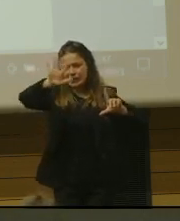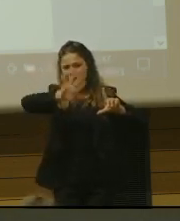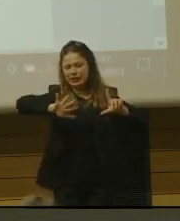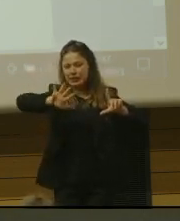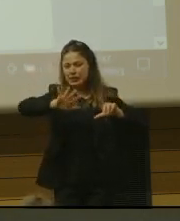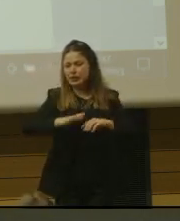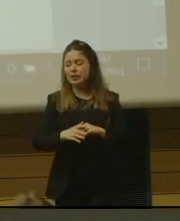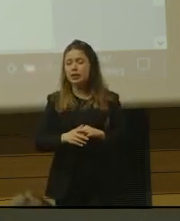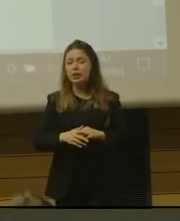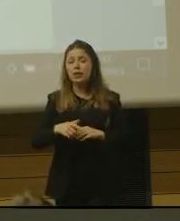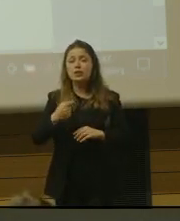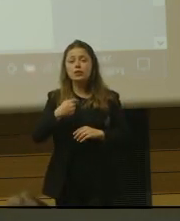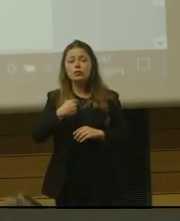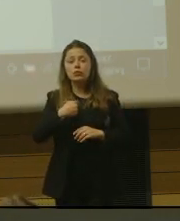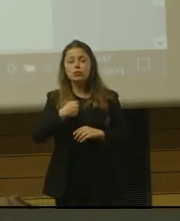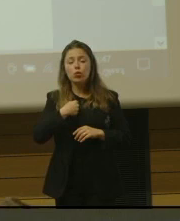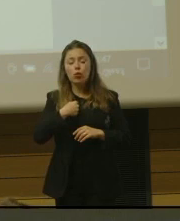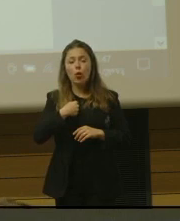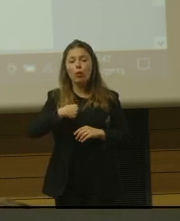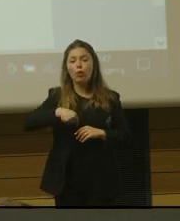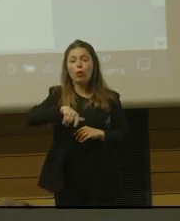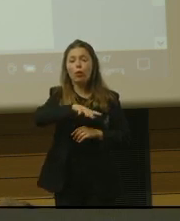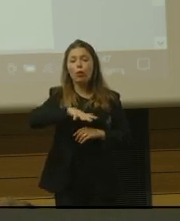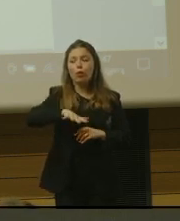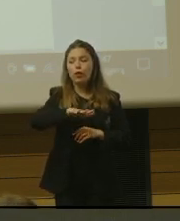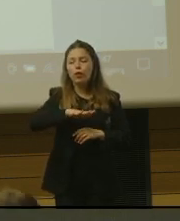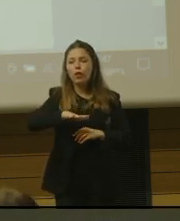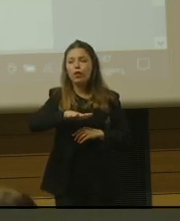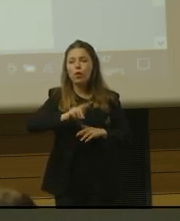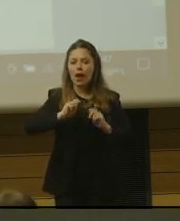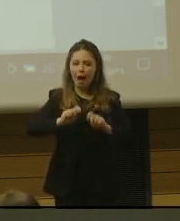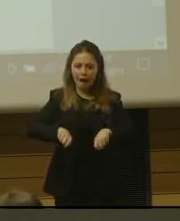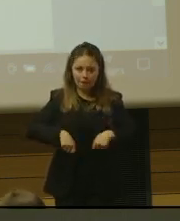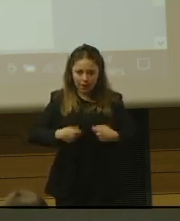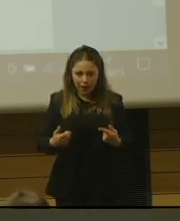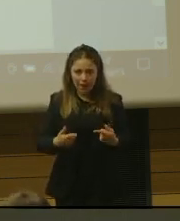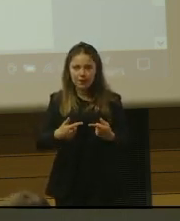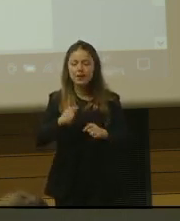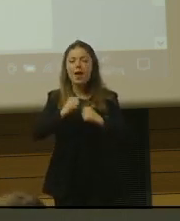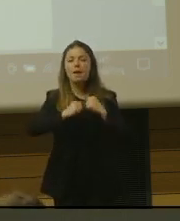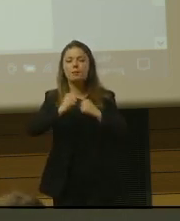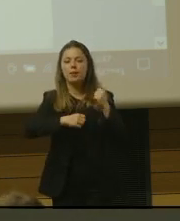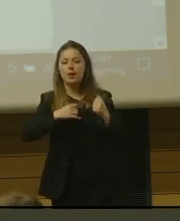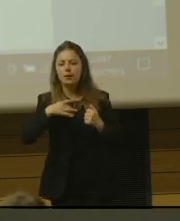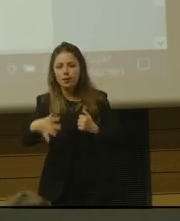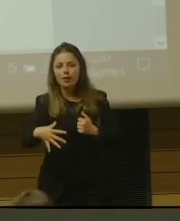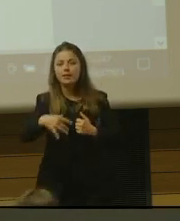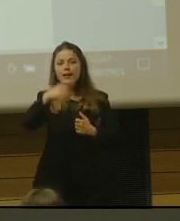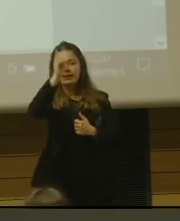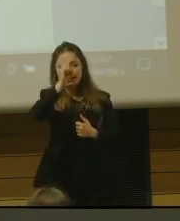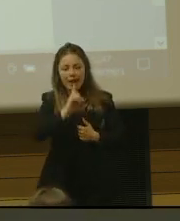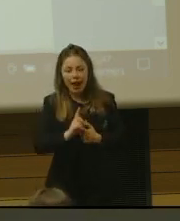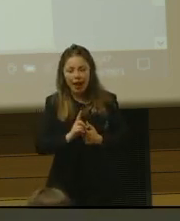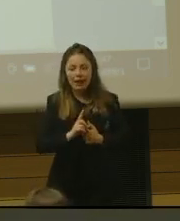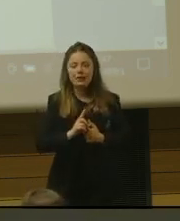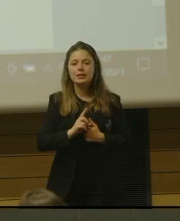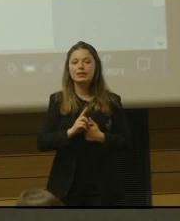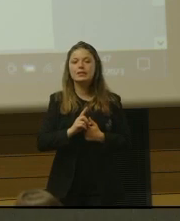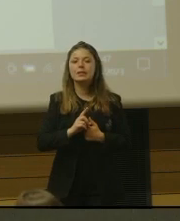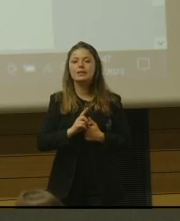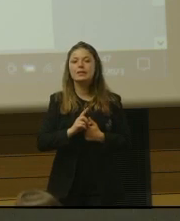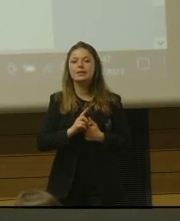Yo me dedicaba en las zonas de Avilés, Piedras Blancas, Salas,